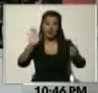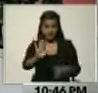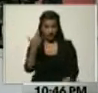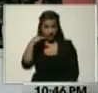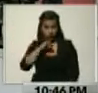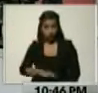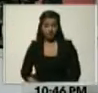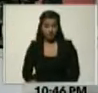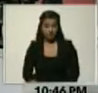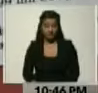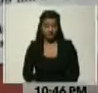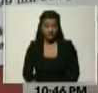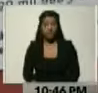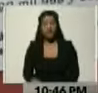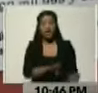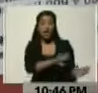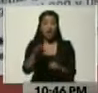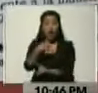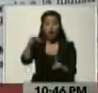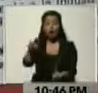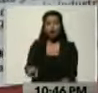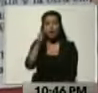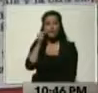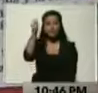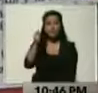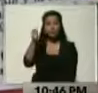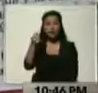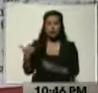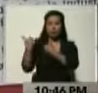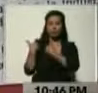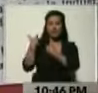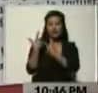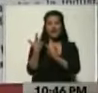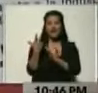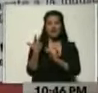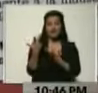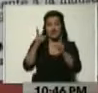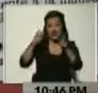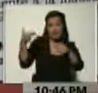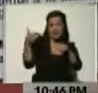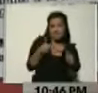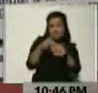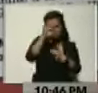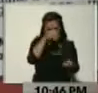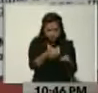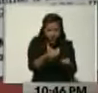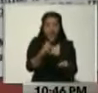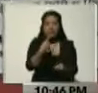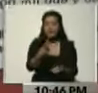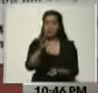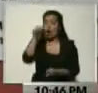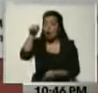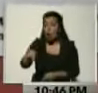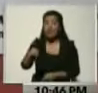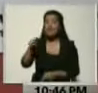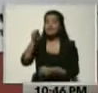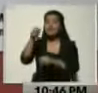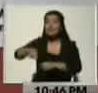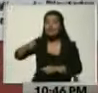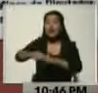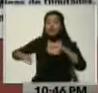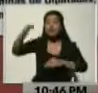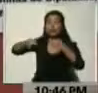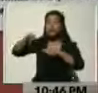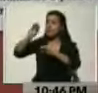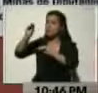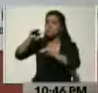Entre tanto, el parlamentario Ali Rodríguez de la Comisión de Energía y Minas de Diputados anunció que hoy introducirá por ante la Corte Suprema de Justicia una demanda contra el